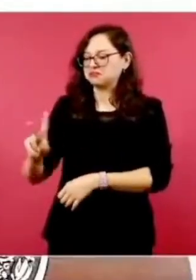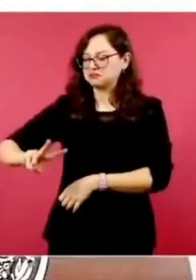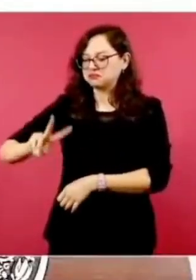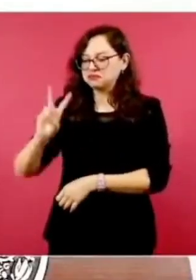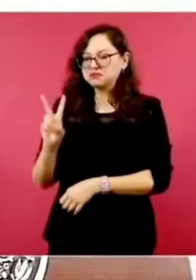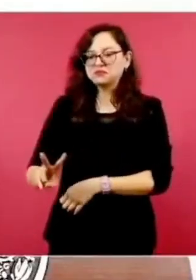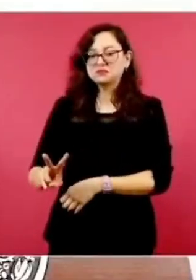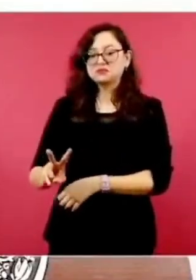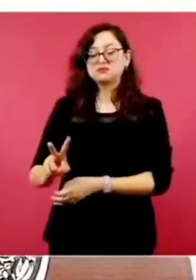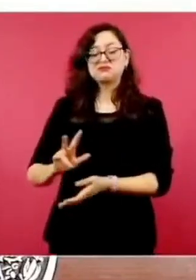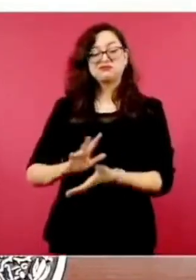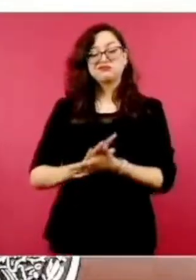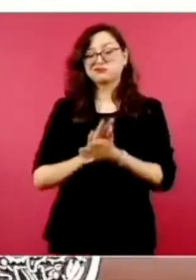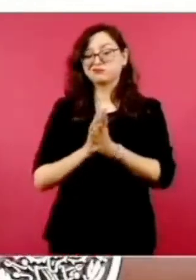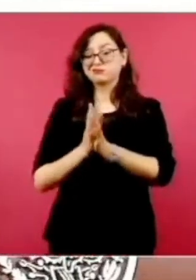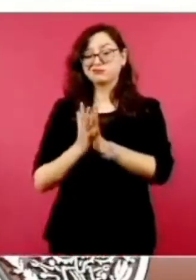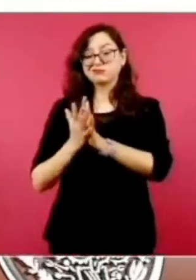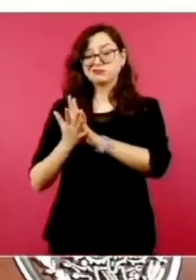y se volvió, ¿no?,